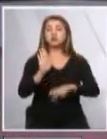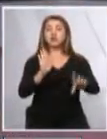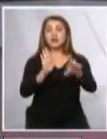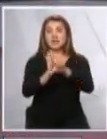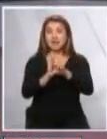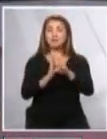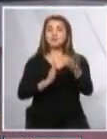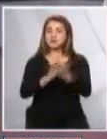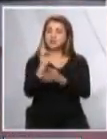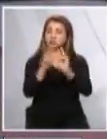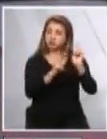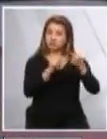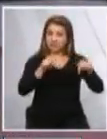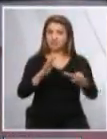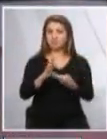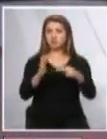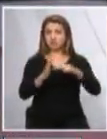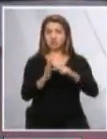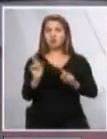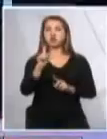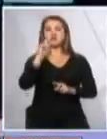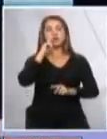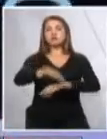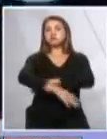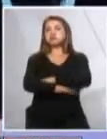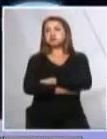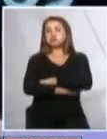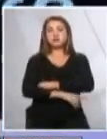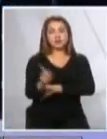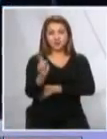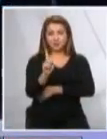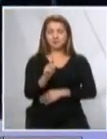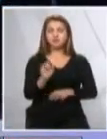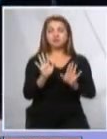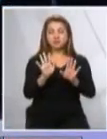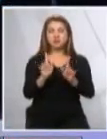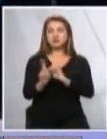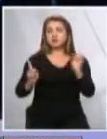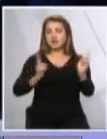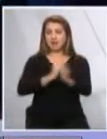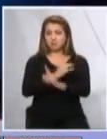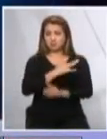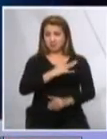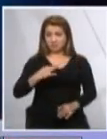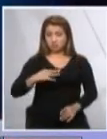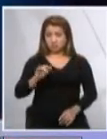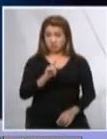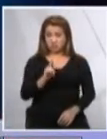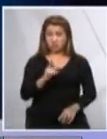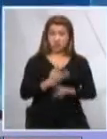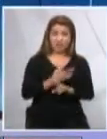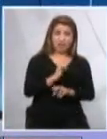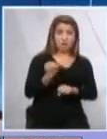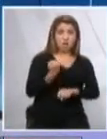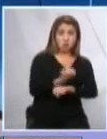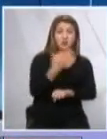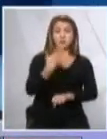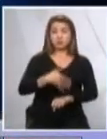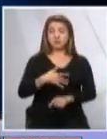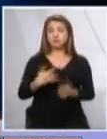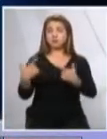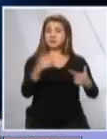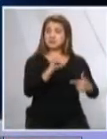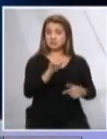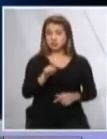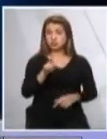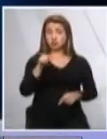para ir saneando este asunto. Entonces, no es que nos hayamos quedado en blanco. Nos quedamos con el tema del cambio de gabinete. Hernán, ¿sirve un cambio de gabinete? ¿Sería importante políticamente o